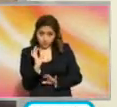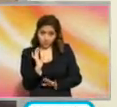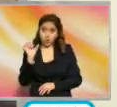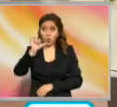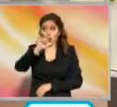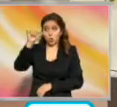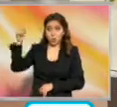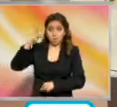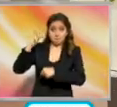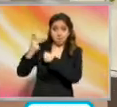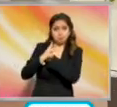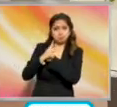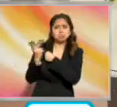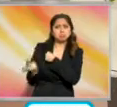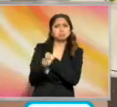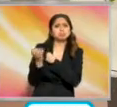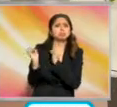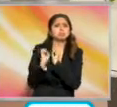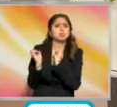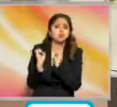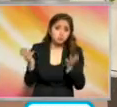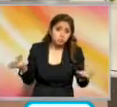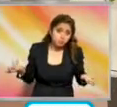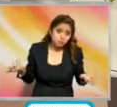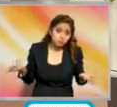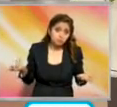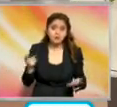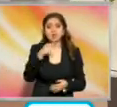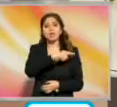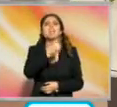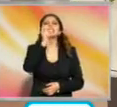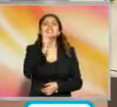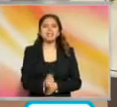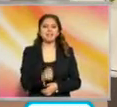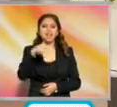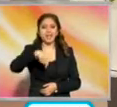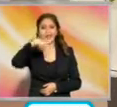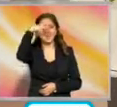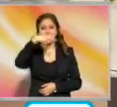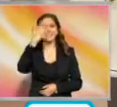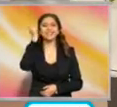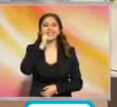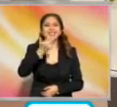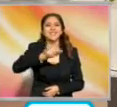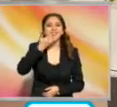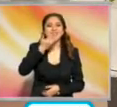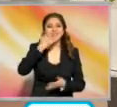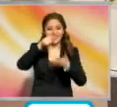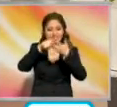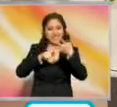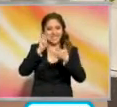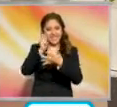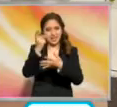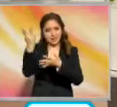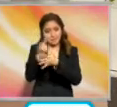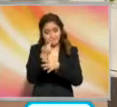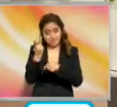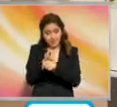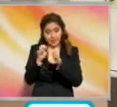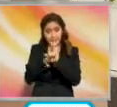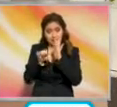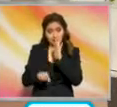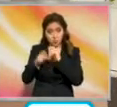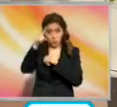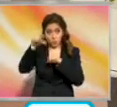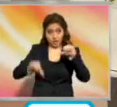está simpático, ¿no? Pues un es dato muy que- bien. Claro, es es que que- nosotros sí leemos los instructivos. Sí, nosotros nos preparamos. Tenemos una actividad y nos preparamos seriamente. Qué